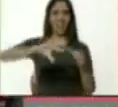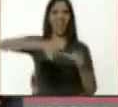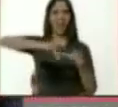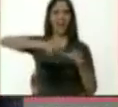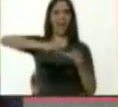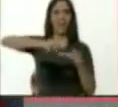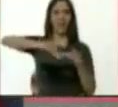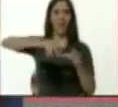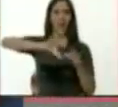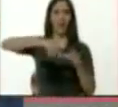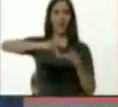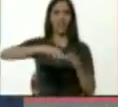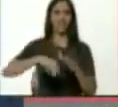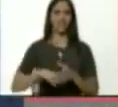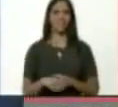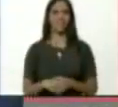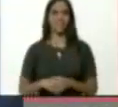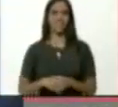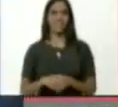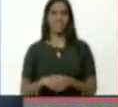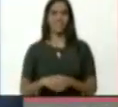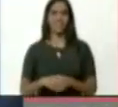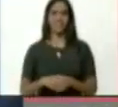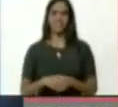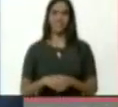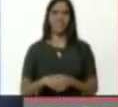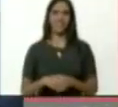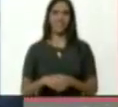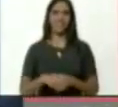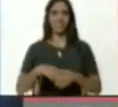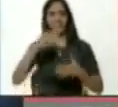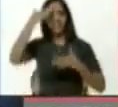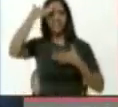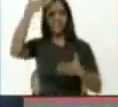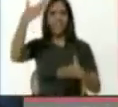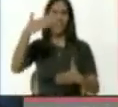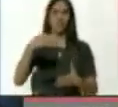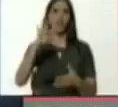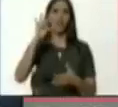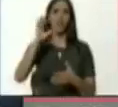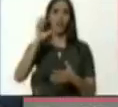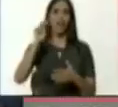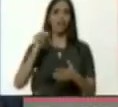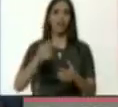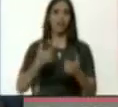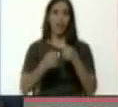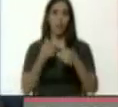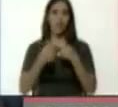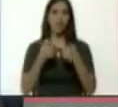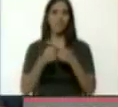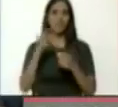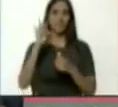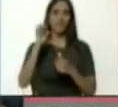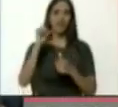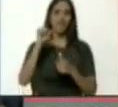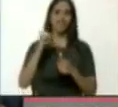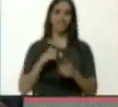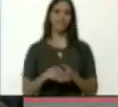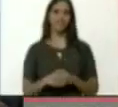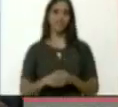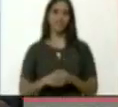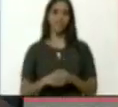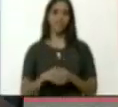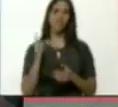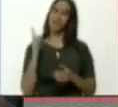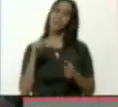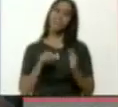la gigantesca. Claro, claro. Yo su madre. Mira, saluda a Richard Contreras del FAE, vale, que está ahí mandando mensajes del FAE. ¿Dónde quedó precisamente